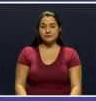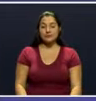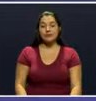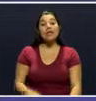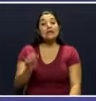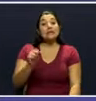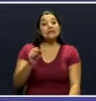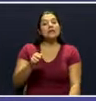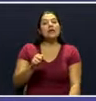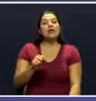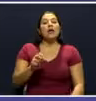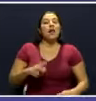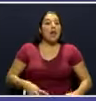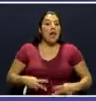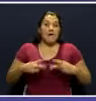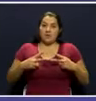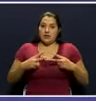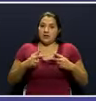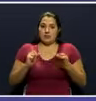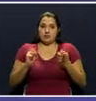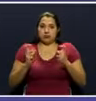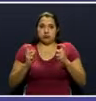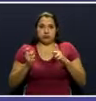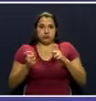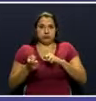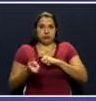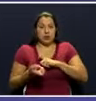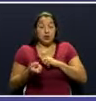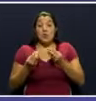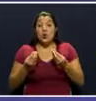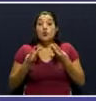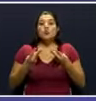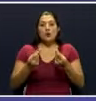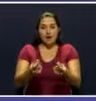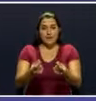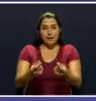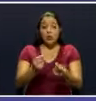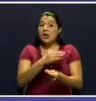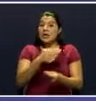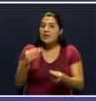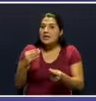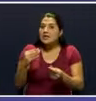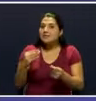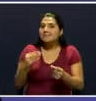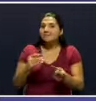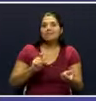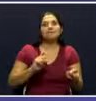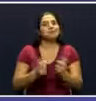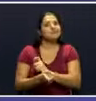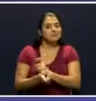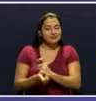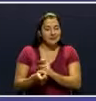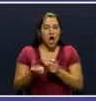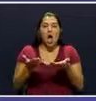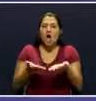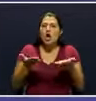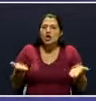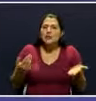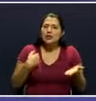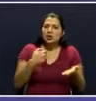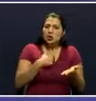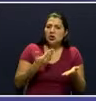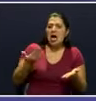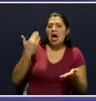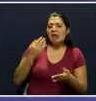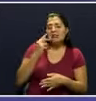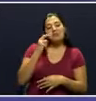Así es, la vida está cambiando y está cambiando muy rápido y muy radicalmente. Cosas que hacíamos antes, que